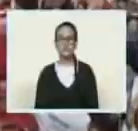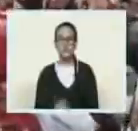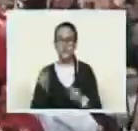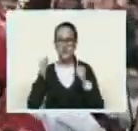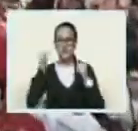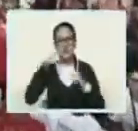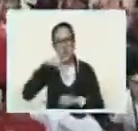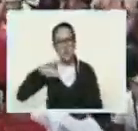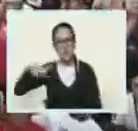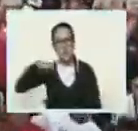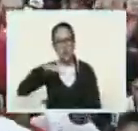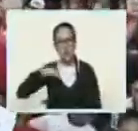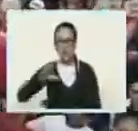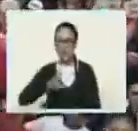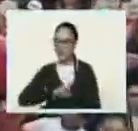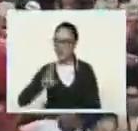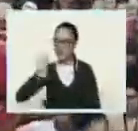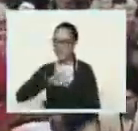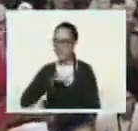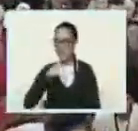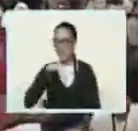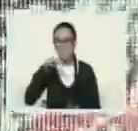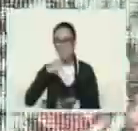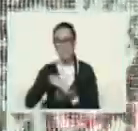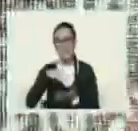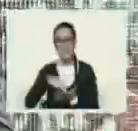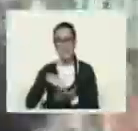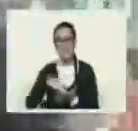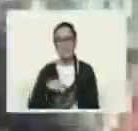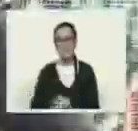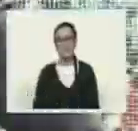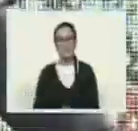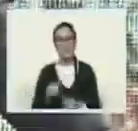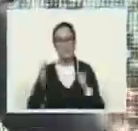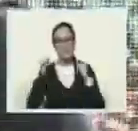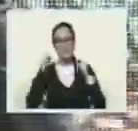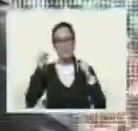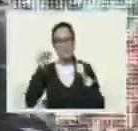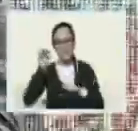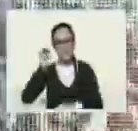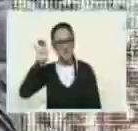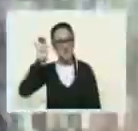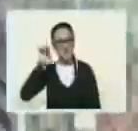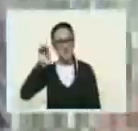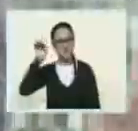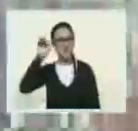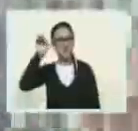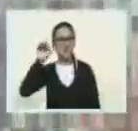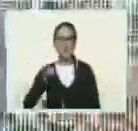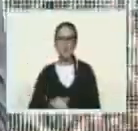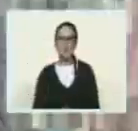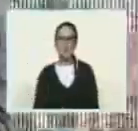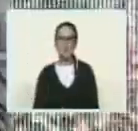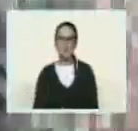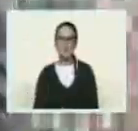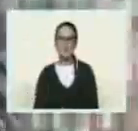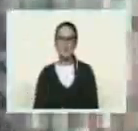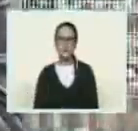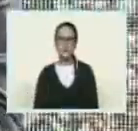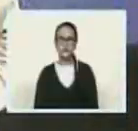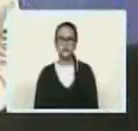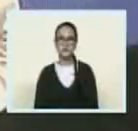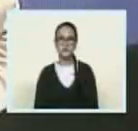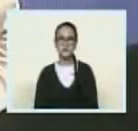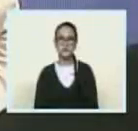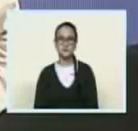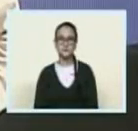¡Que viva el pueblo rebelde de Miranda! ¡Que viva la patria del futuro!